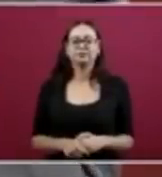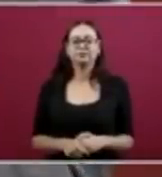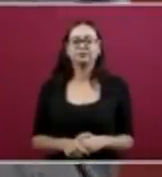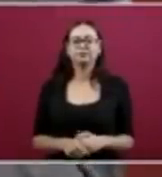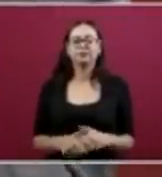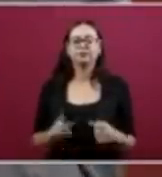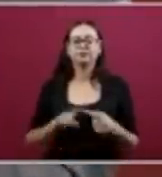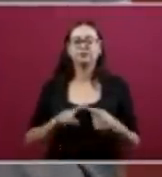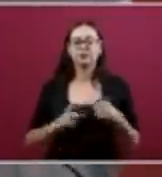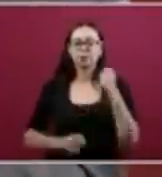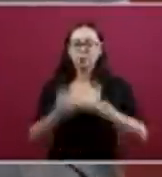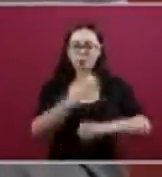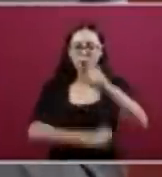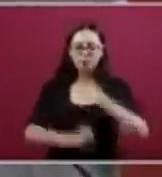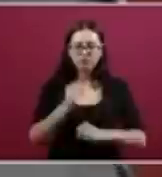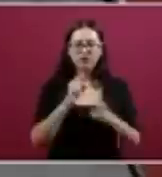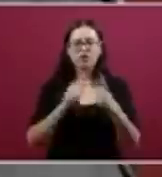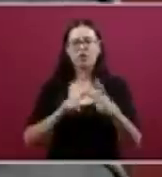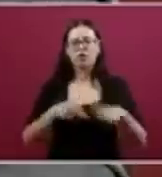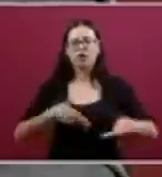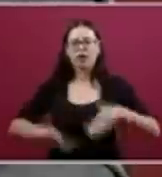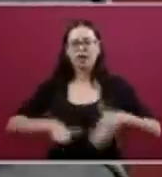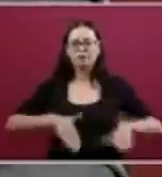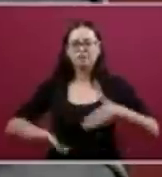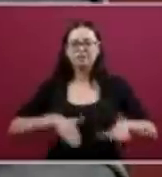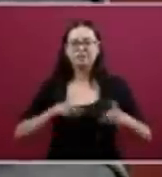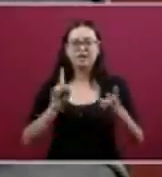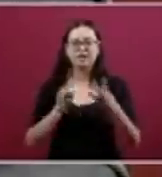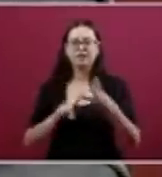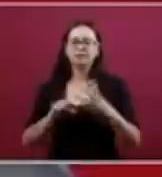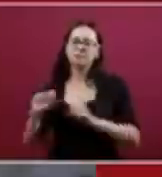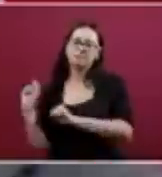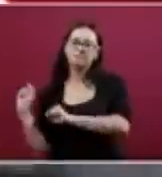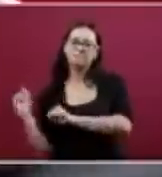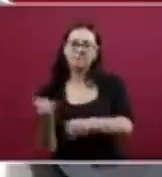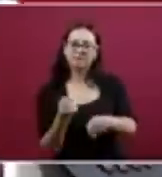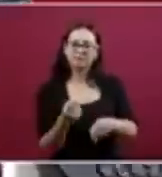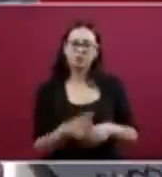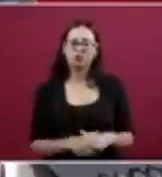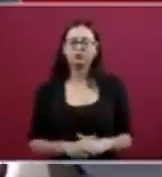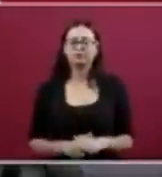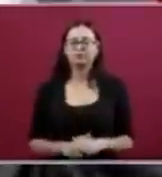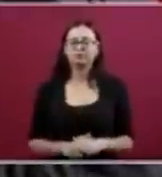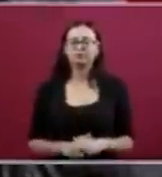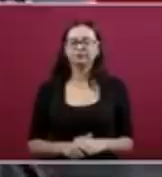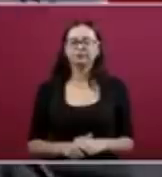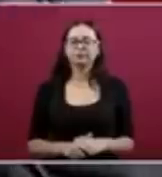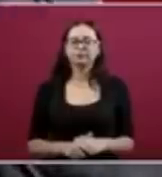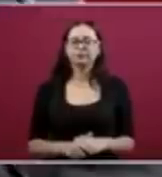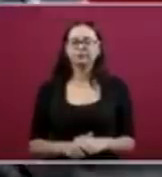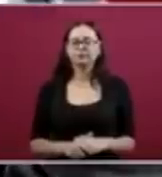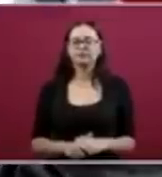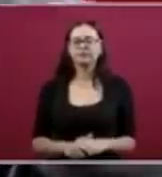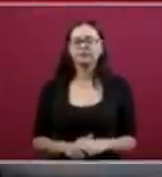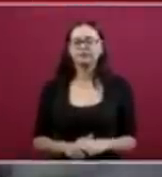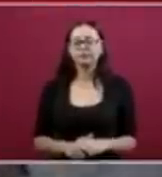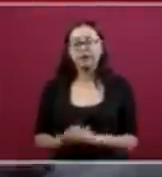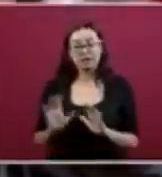Boxeo, la caminata y el béisbol. Aparte del